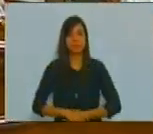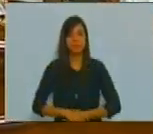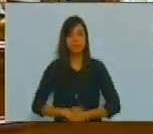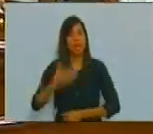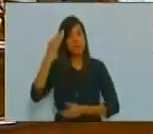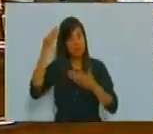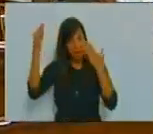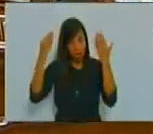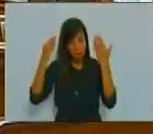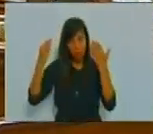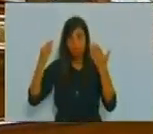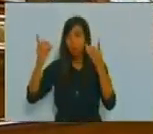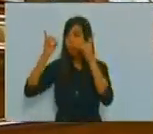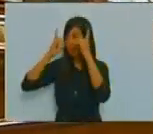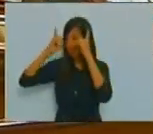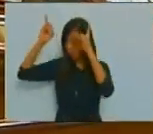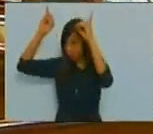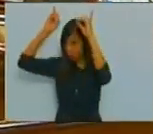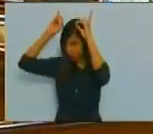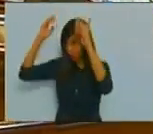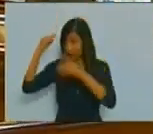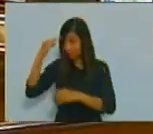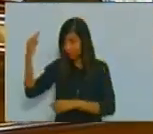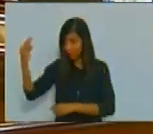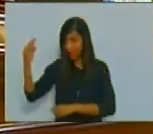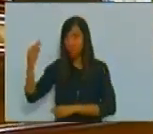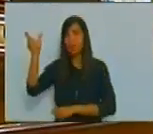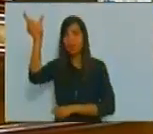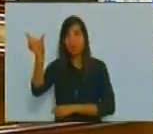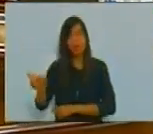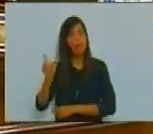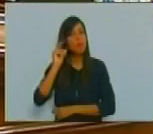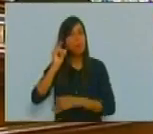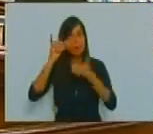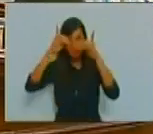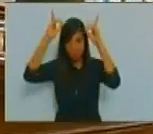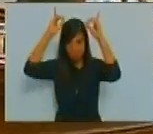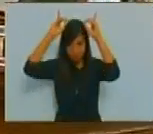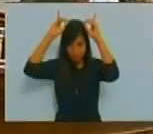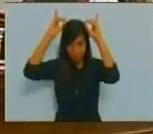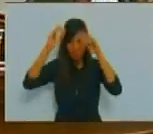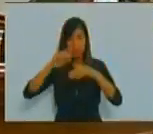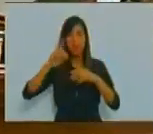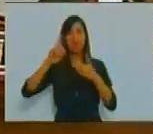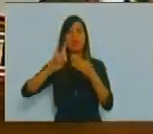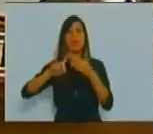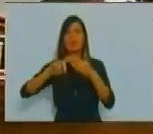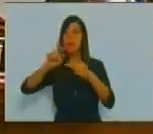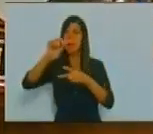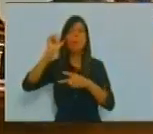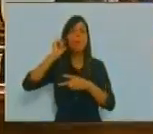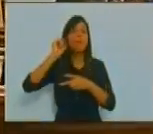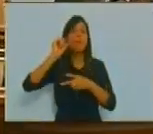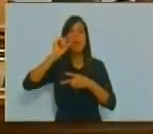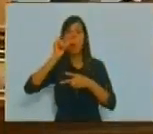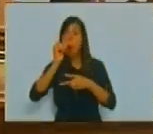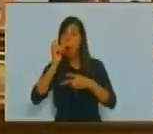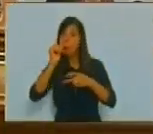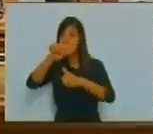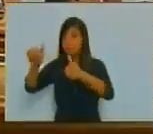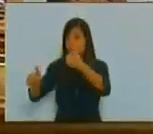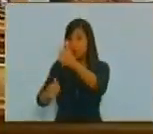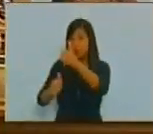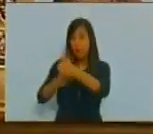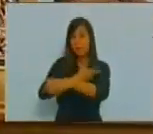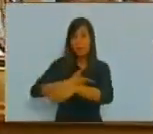Saludar a la presidenta de la Asamblea Nacional Constituyente, camarada Delcy Rodríguez, a su vicepresidente, al